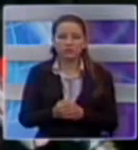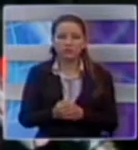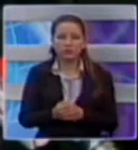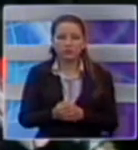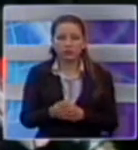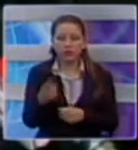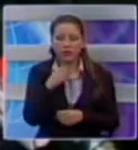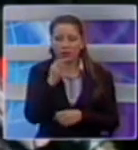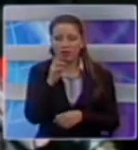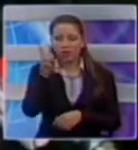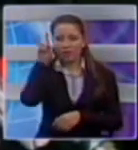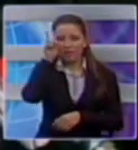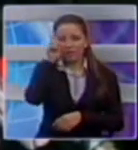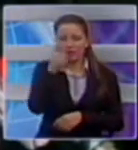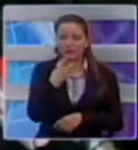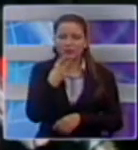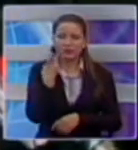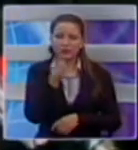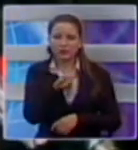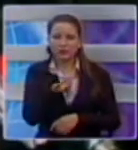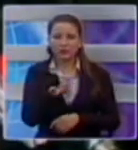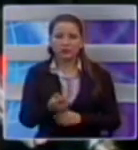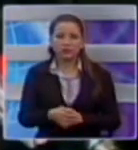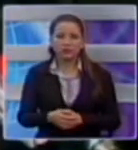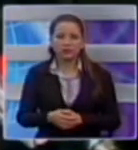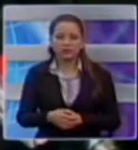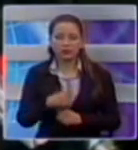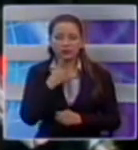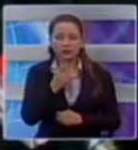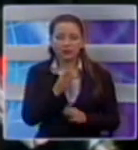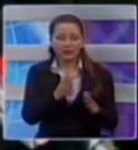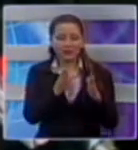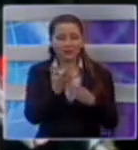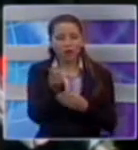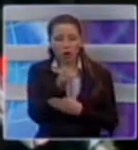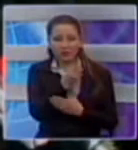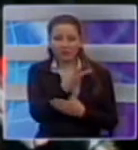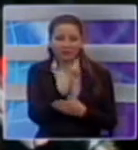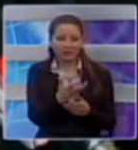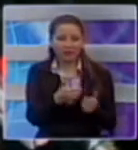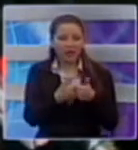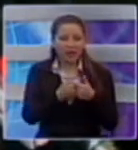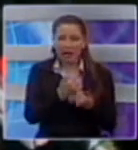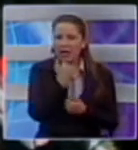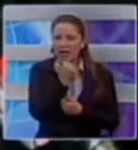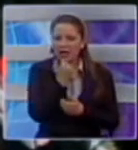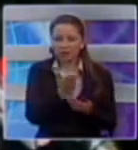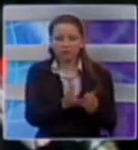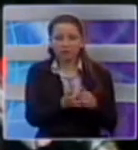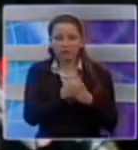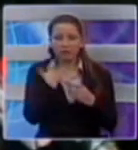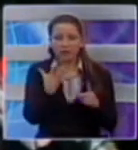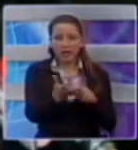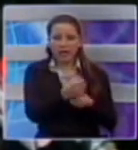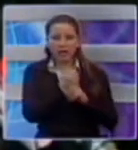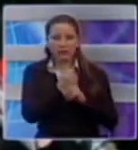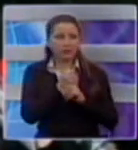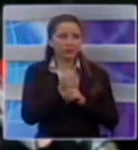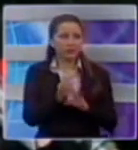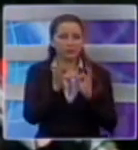básicamente con engaño se captó la atención de la menor de edad para posteriormente a esto,